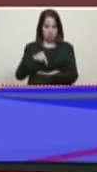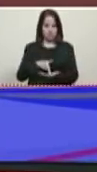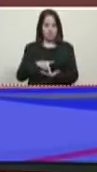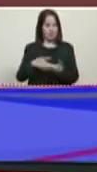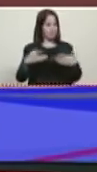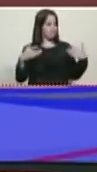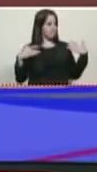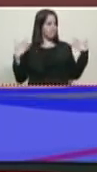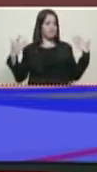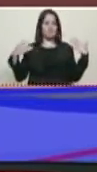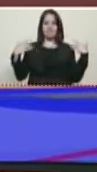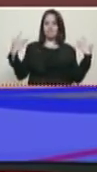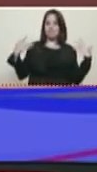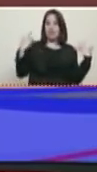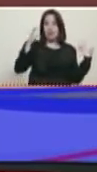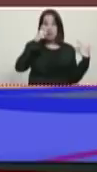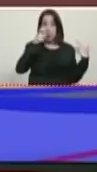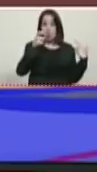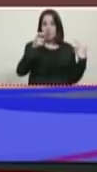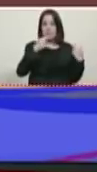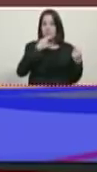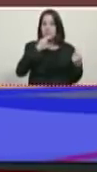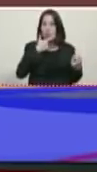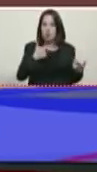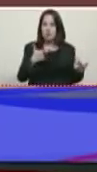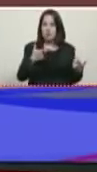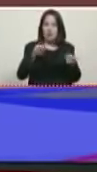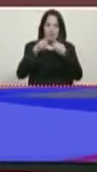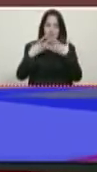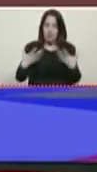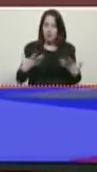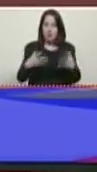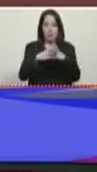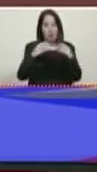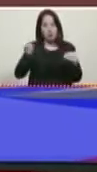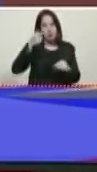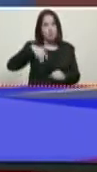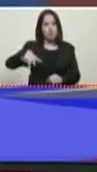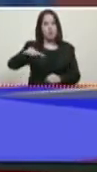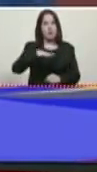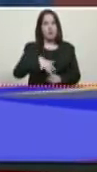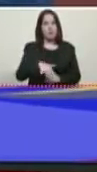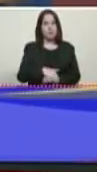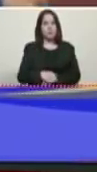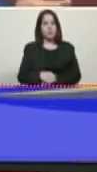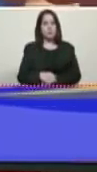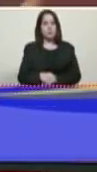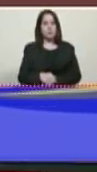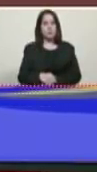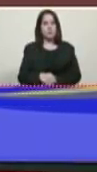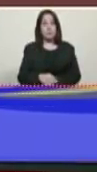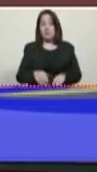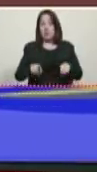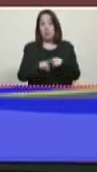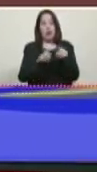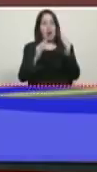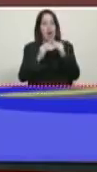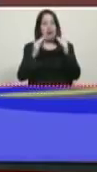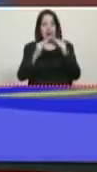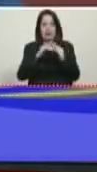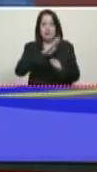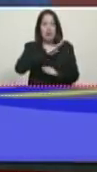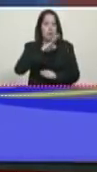sean seguras sean bellas para todos nuestros pueblos la ciudad es la casa grande de todos